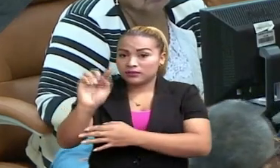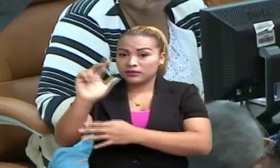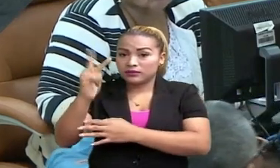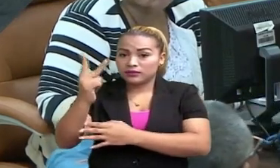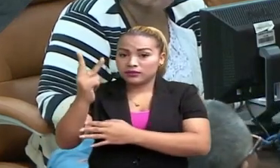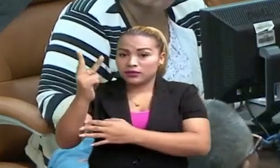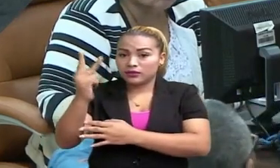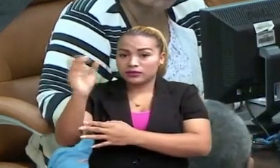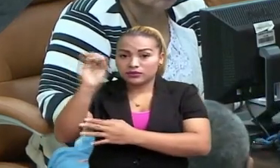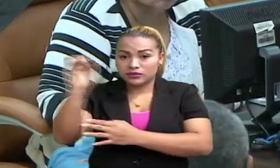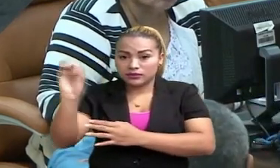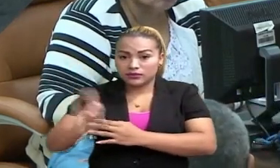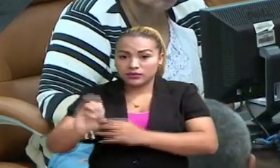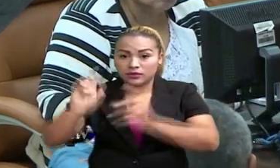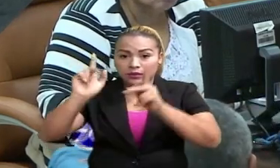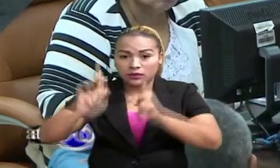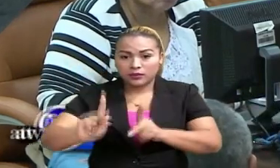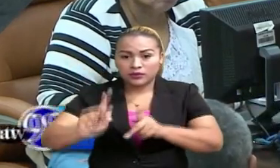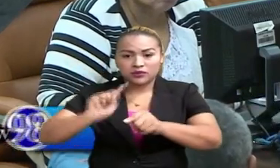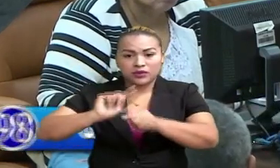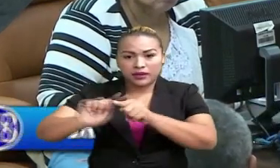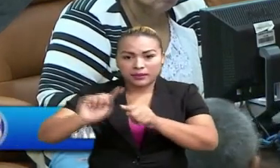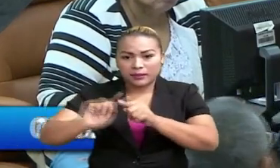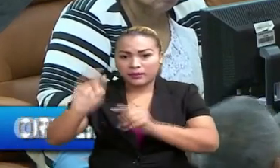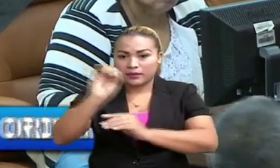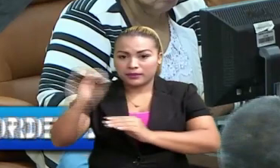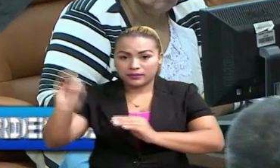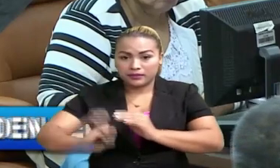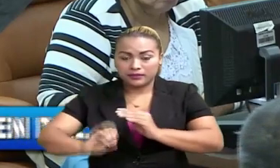0.8% de los contribuyentes de este país,